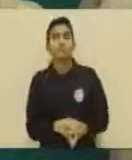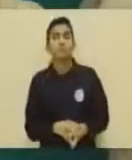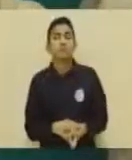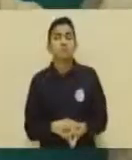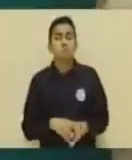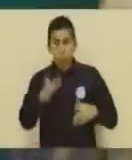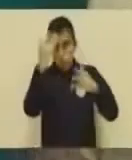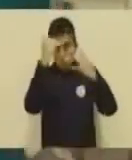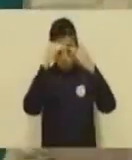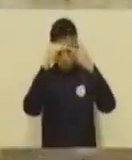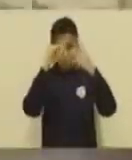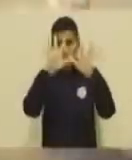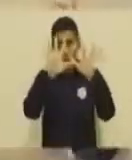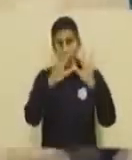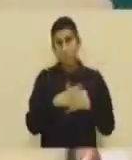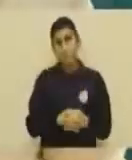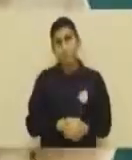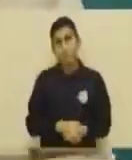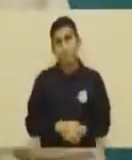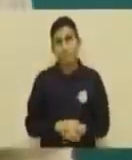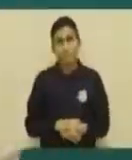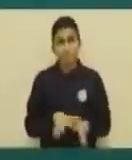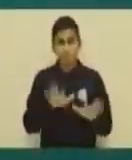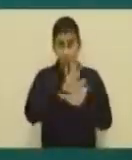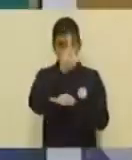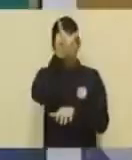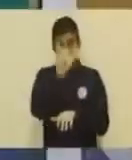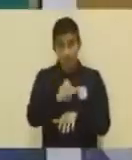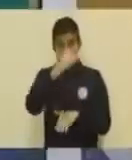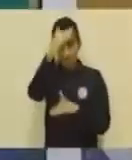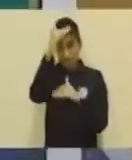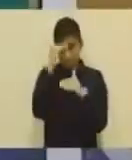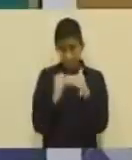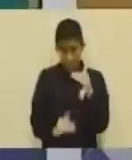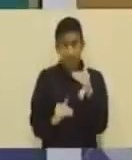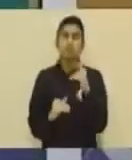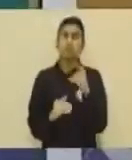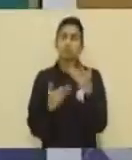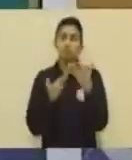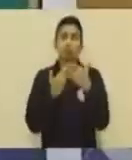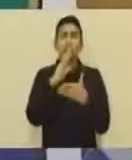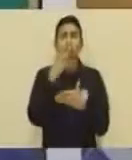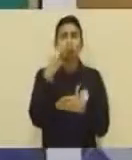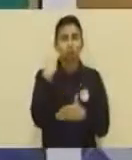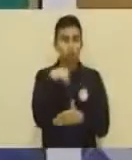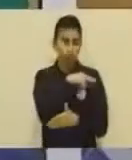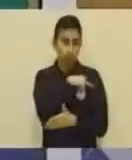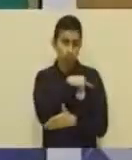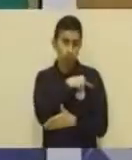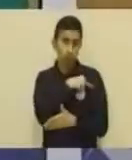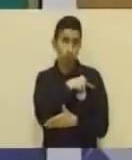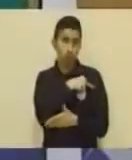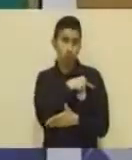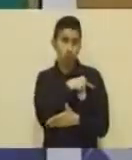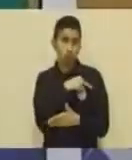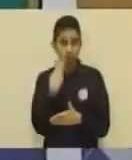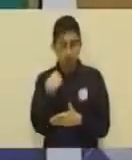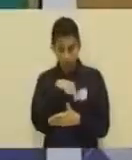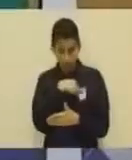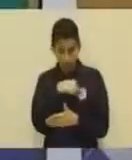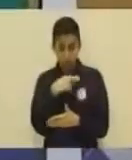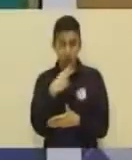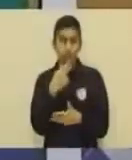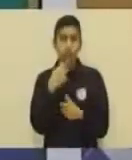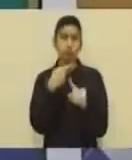nos queda 10. Y en esta columna sí vamos a hacer de nuevo nuestra sumatoria. Si hacemos la sumatoria